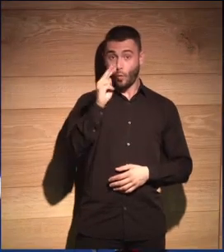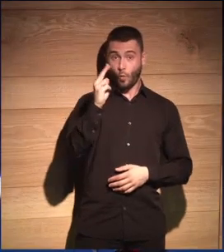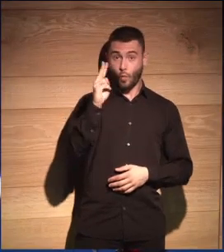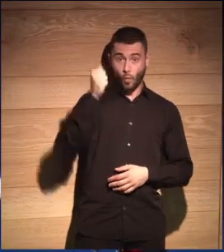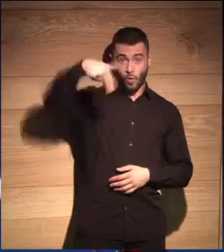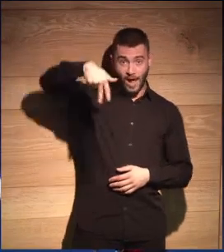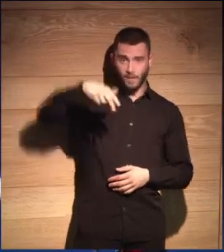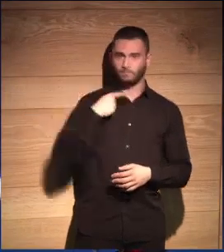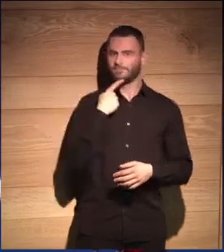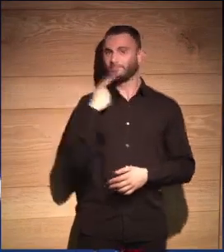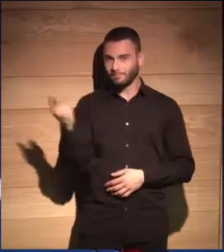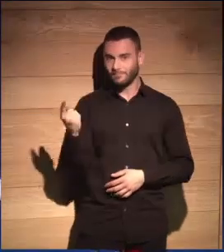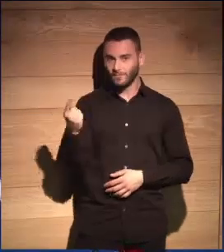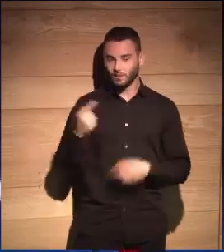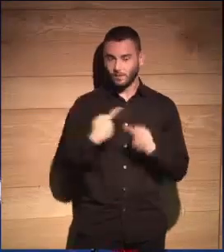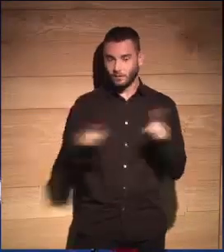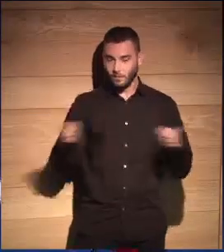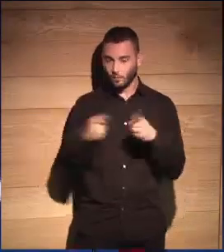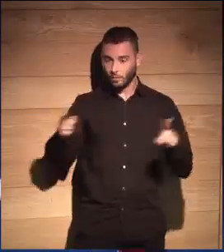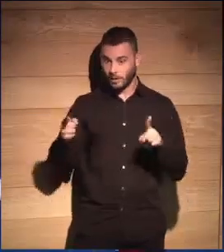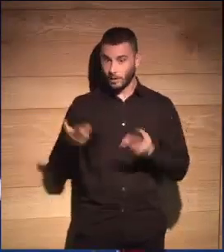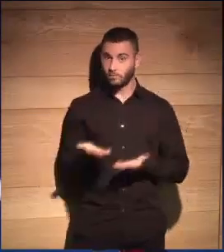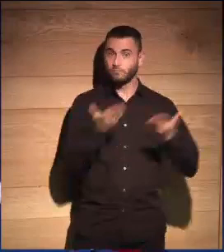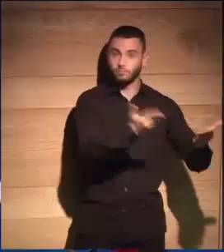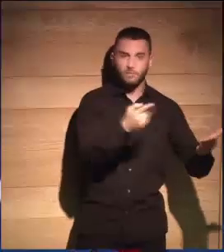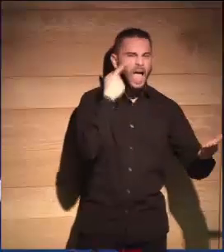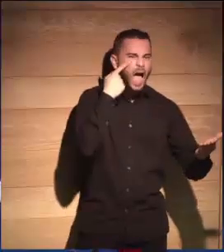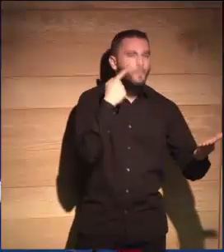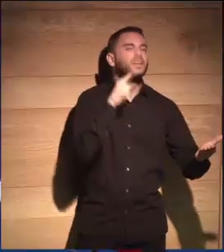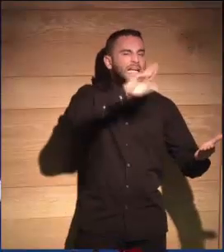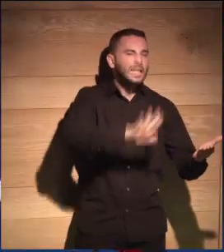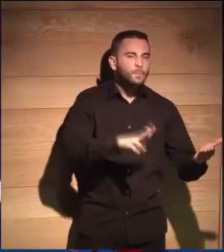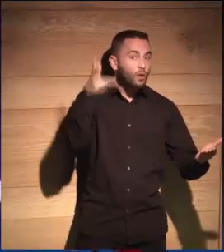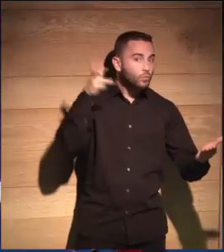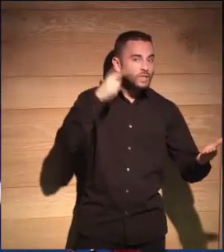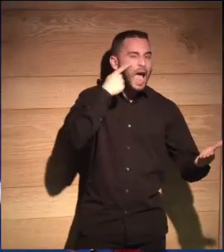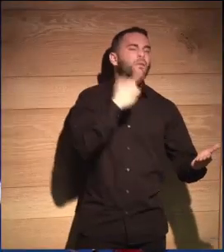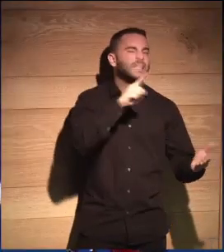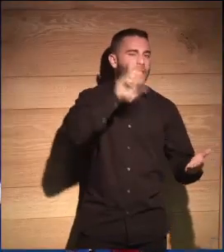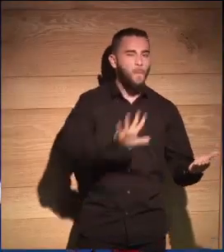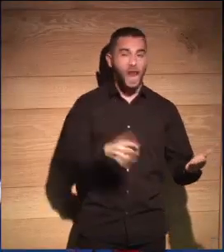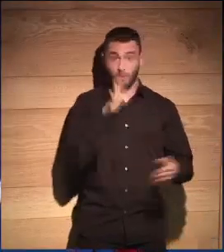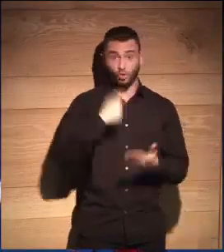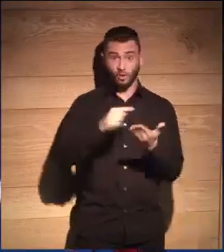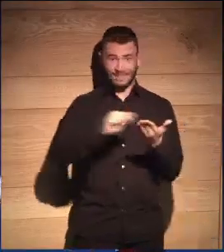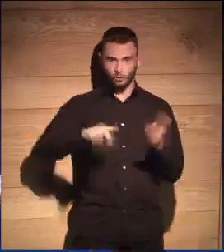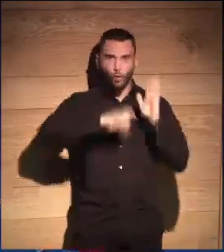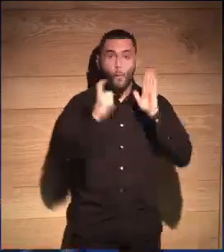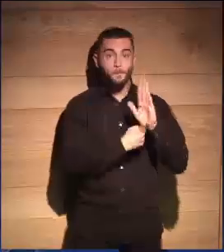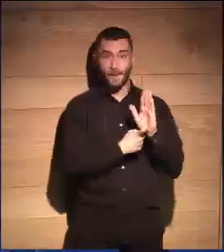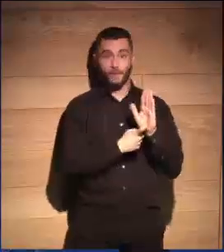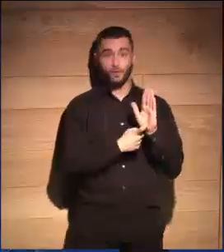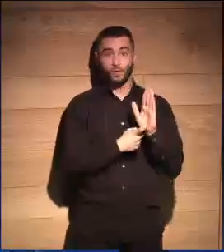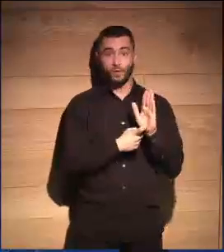que le quería pasar la banda sonora para que la escuchara, a ver qué le parecía, a ver si le gustaba, porque realmente he escrito todo en